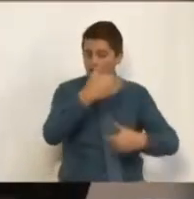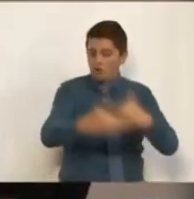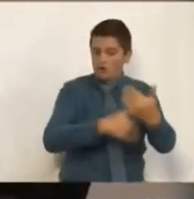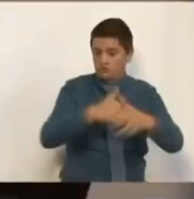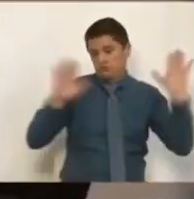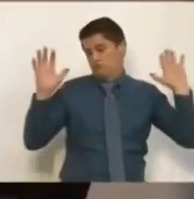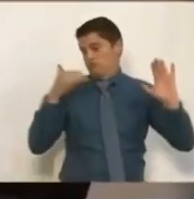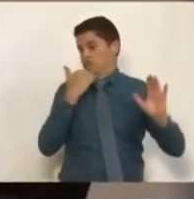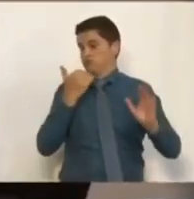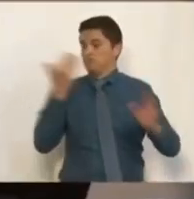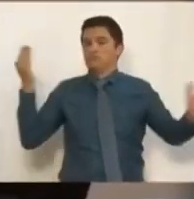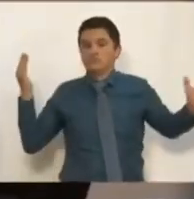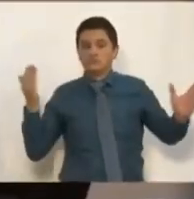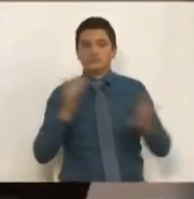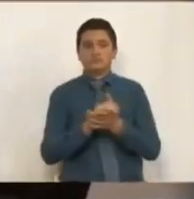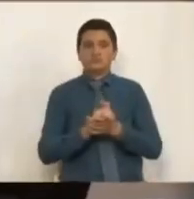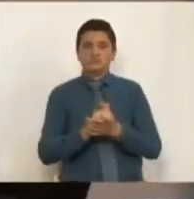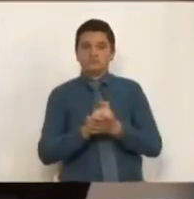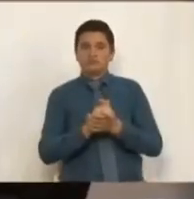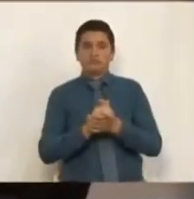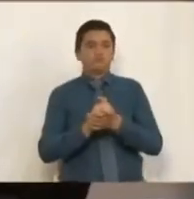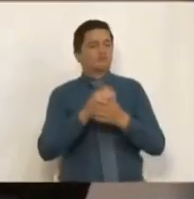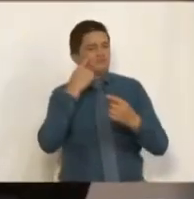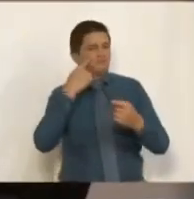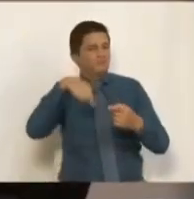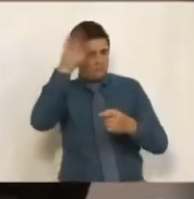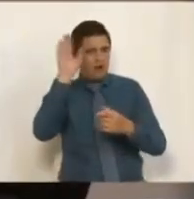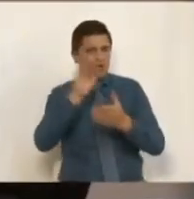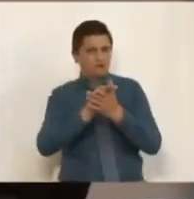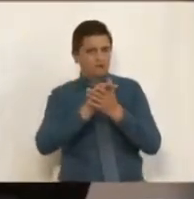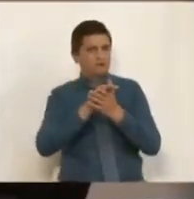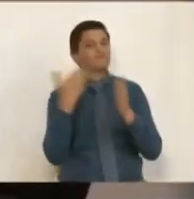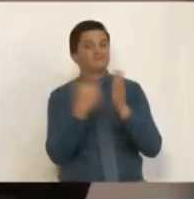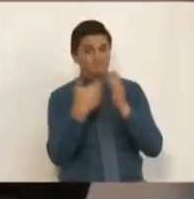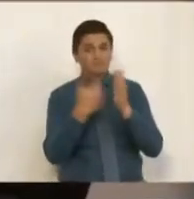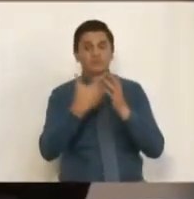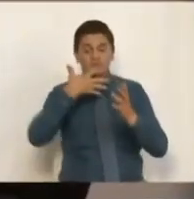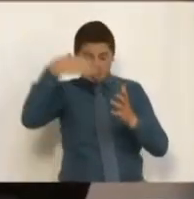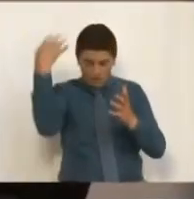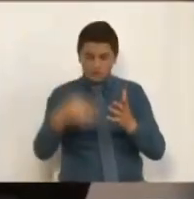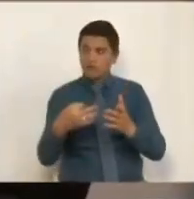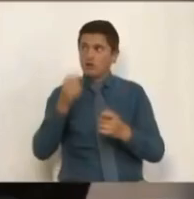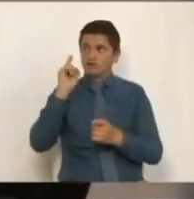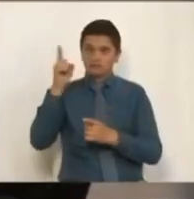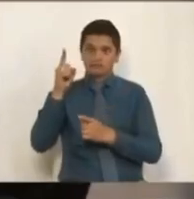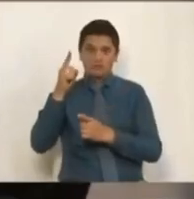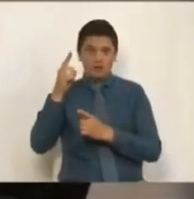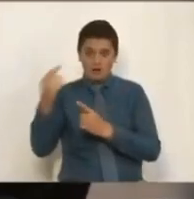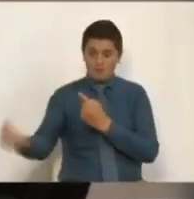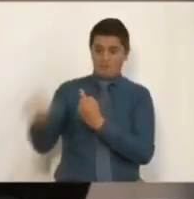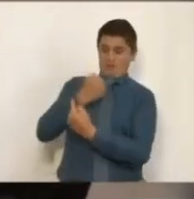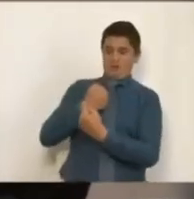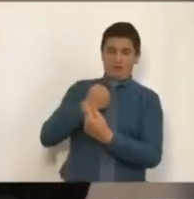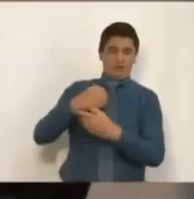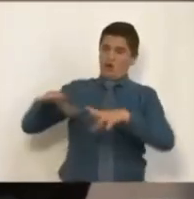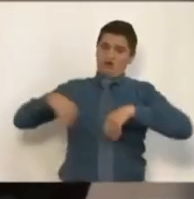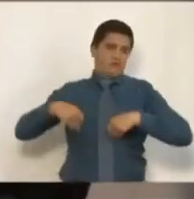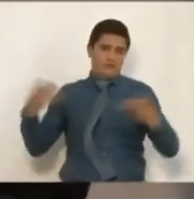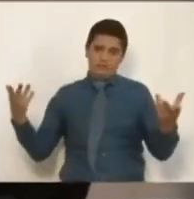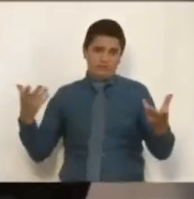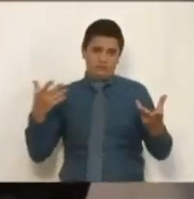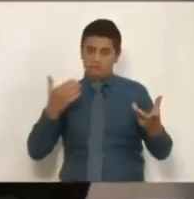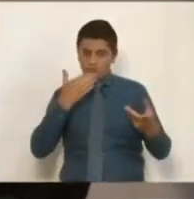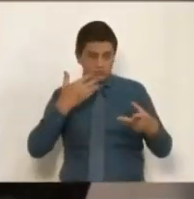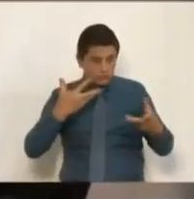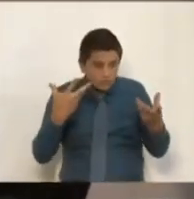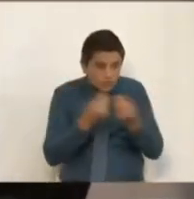que sean del caso, pero además como una manera de dejar constancia que este es un atropello inaceptable. Así no se puede manejar esta corporación.